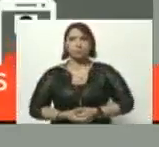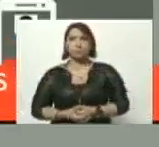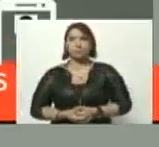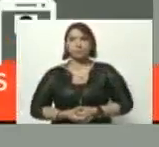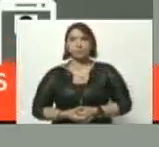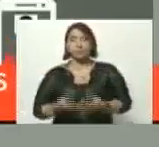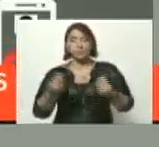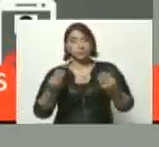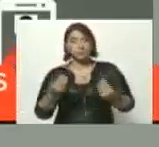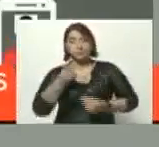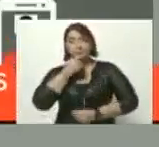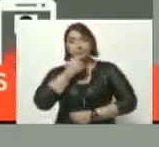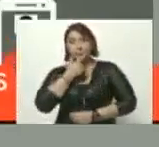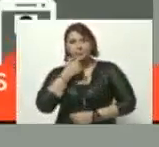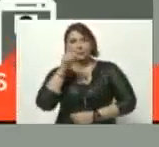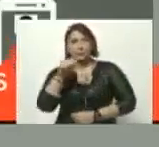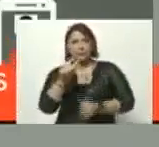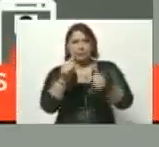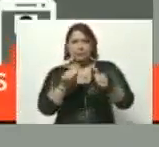Muy bonita